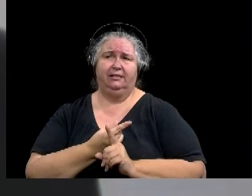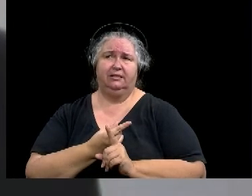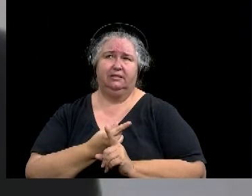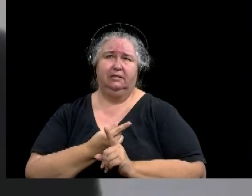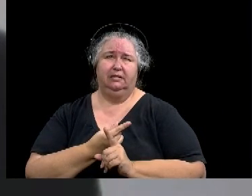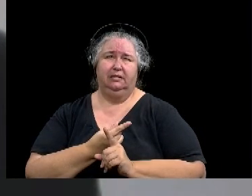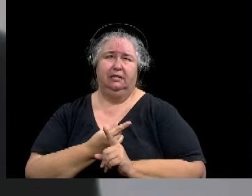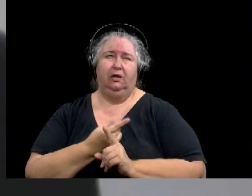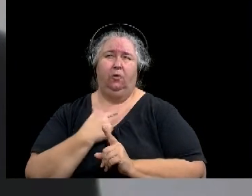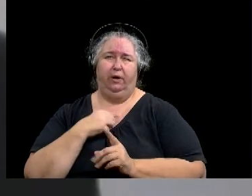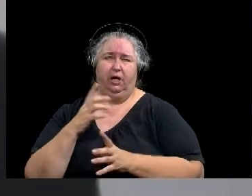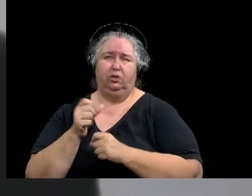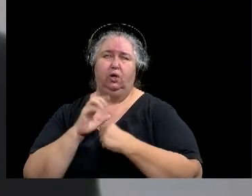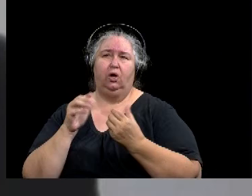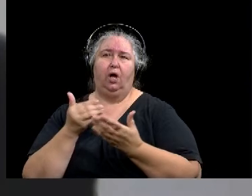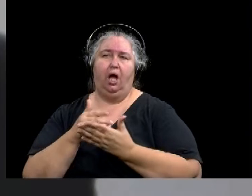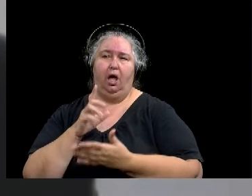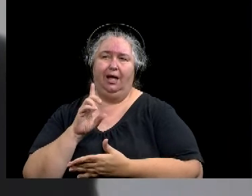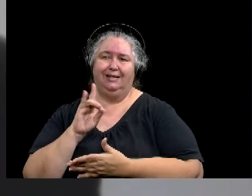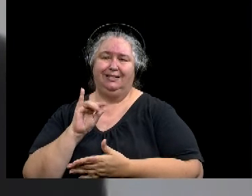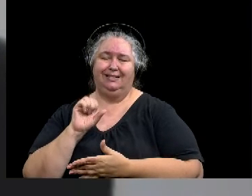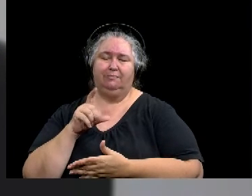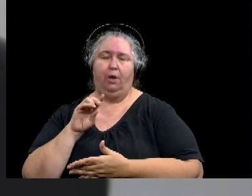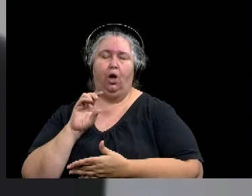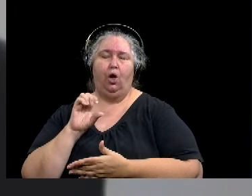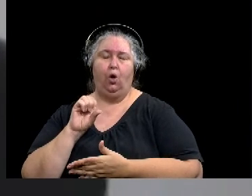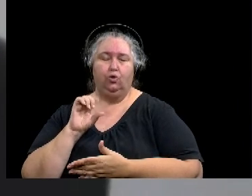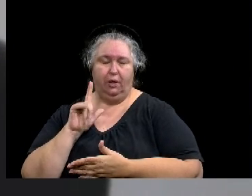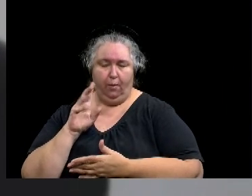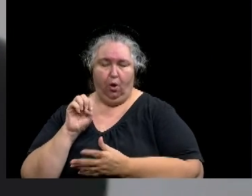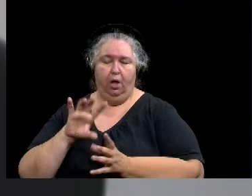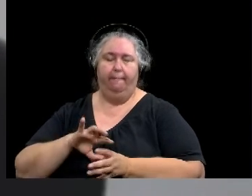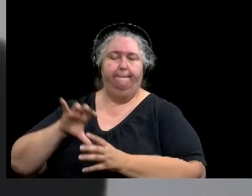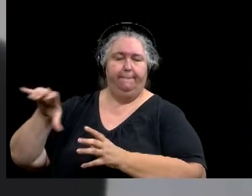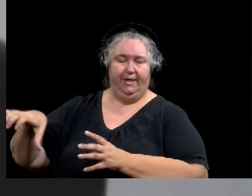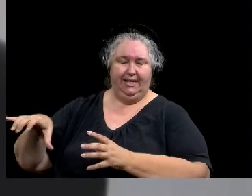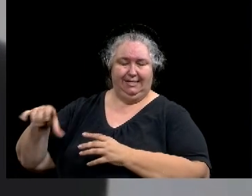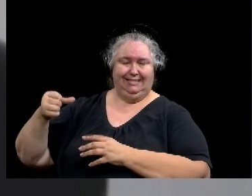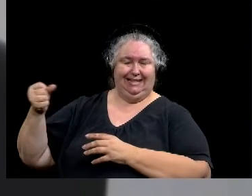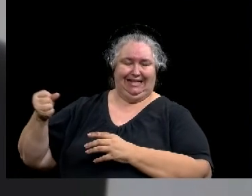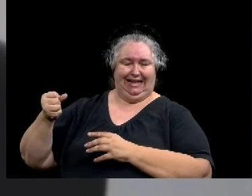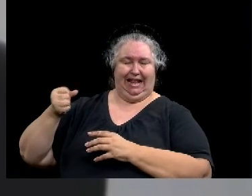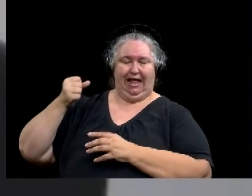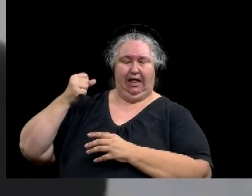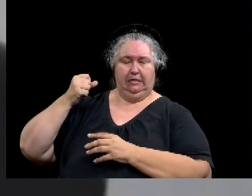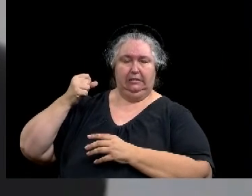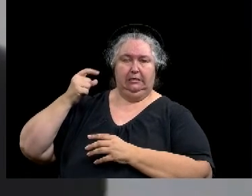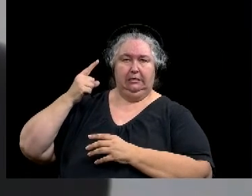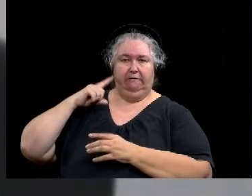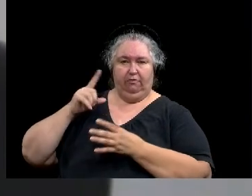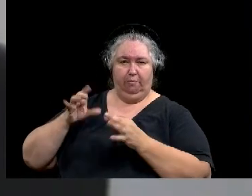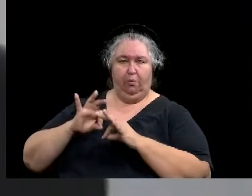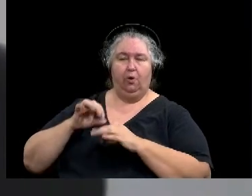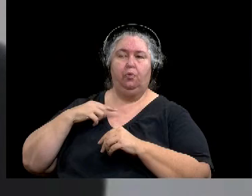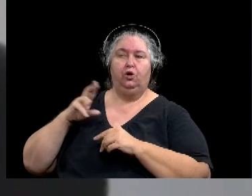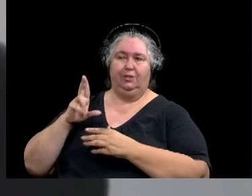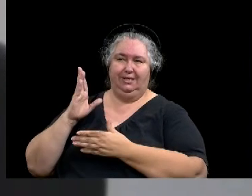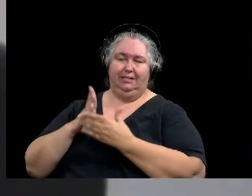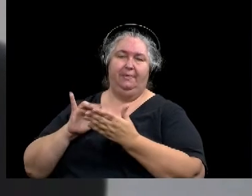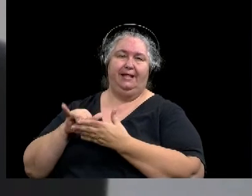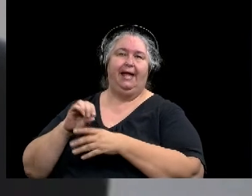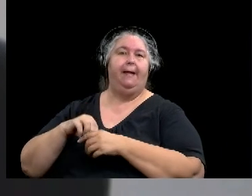entonces tuvimos que después poner esos vídeos que son